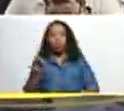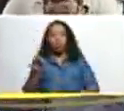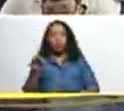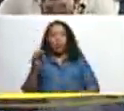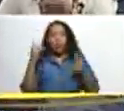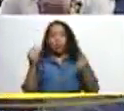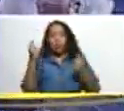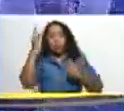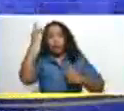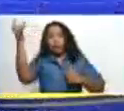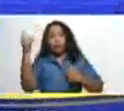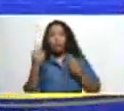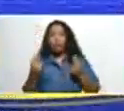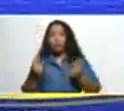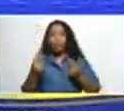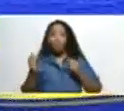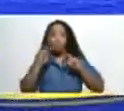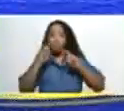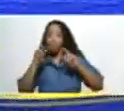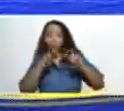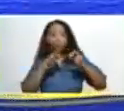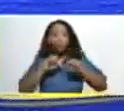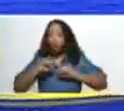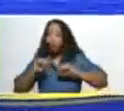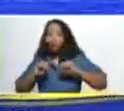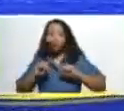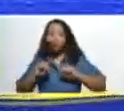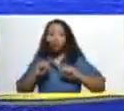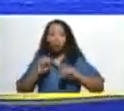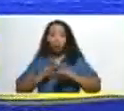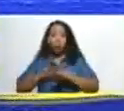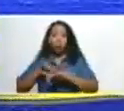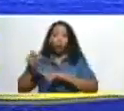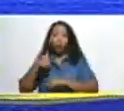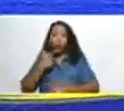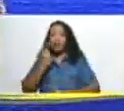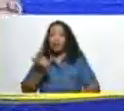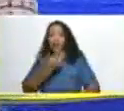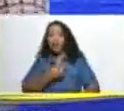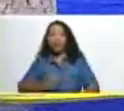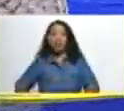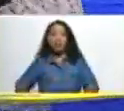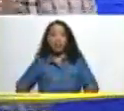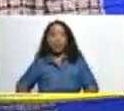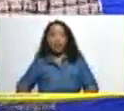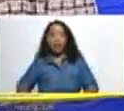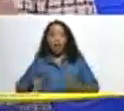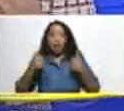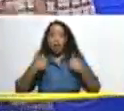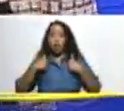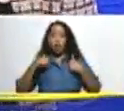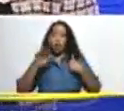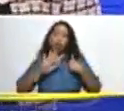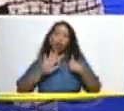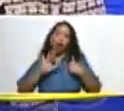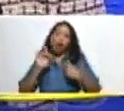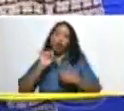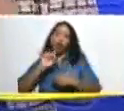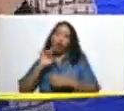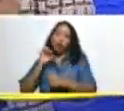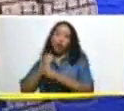Y por eso lo que comentaba el presidente, ¿no? Cuando uno está, ya no estoy en el 6CPC, pero a uno le